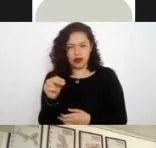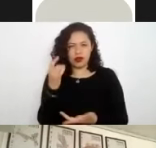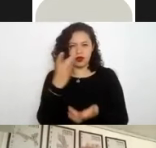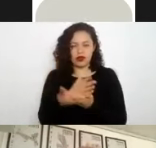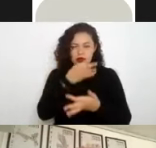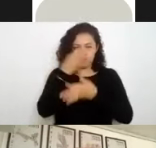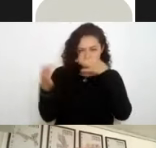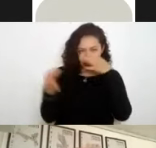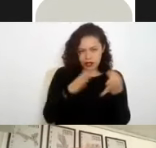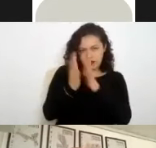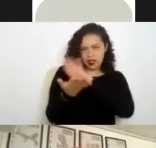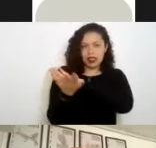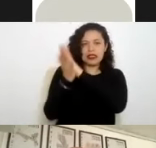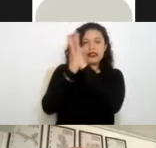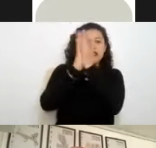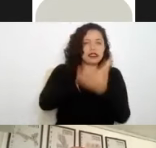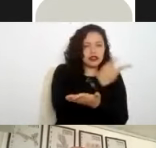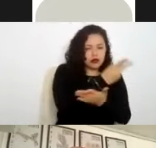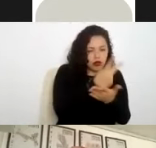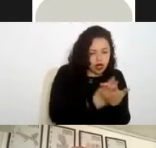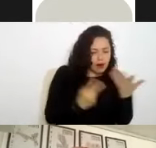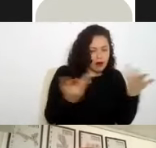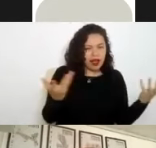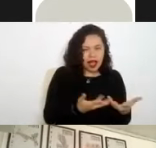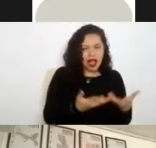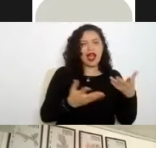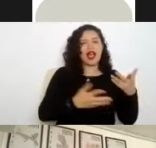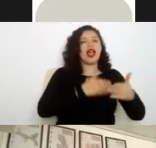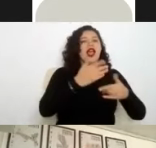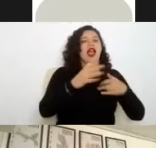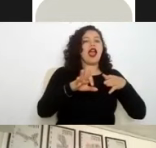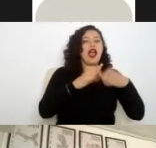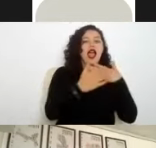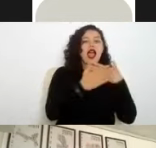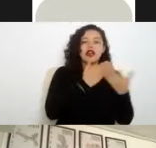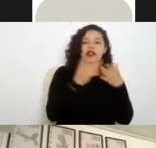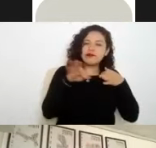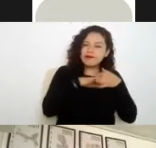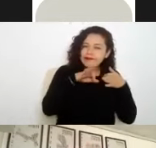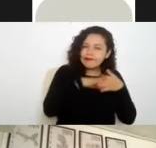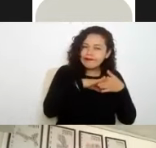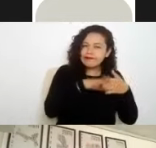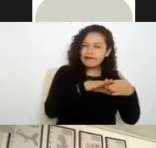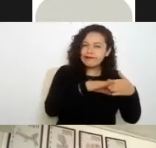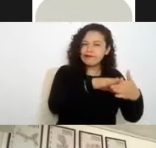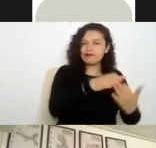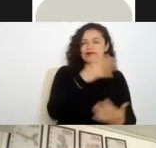es que se conviertan en programas, que sean acciones pues, recurrentes. Y este fue